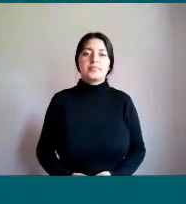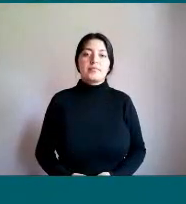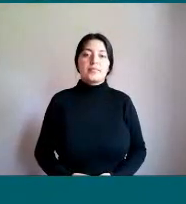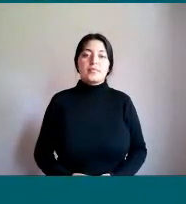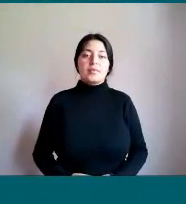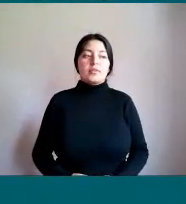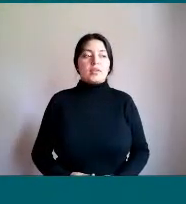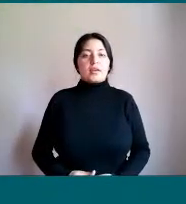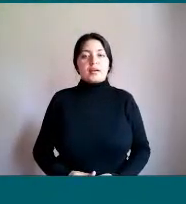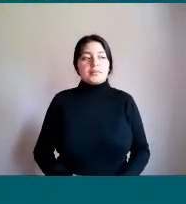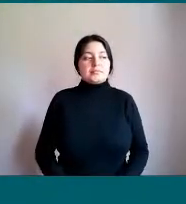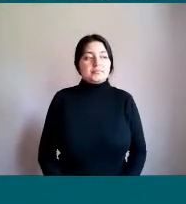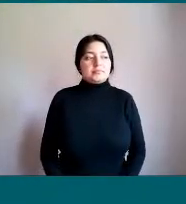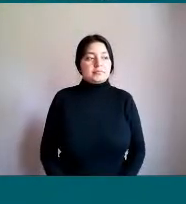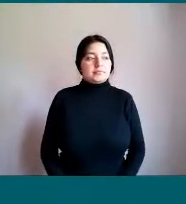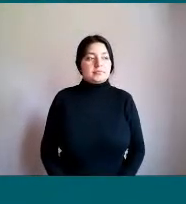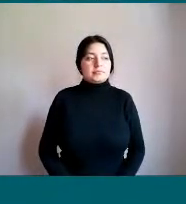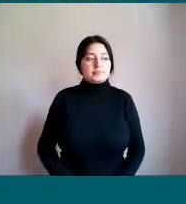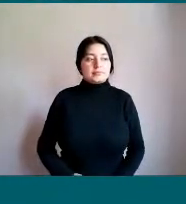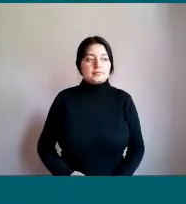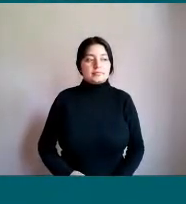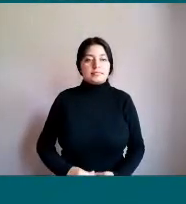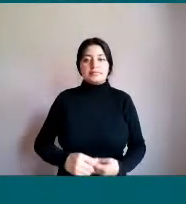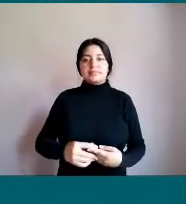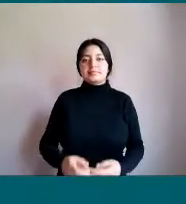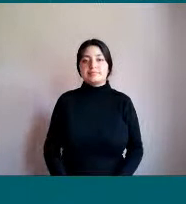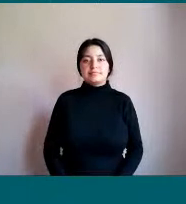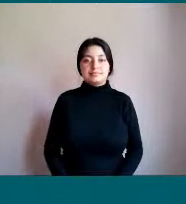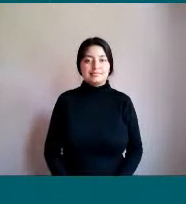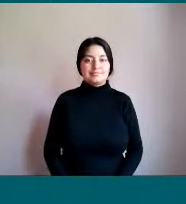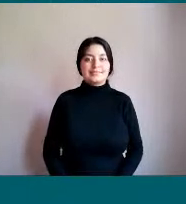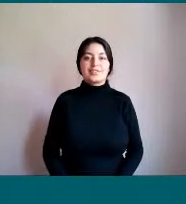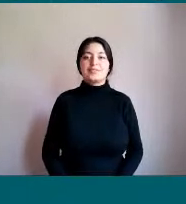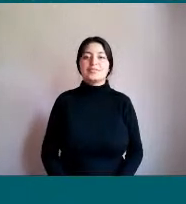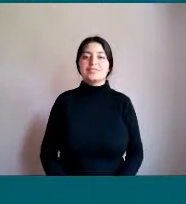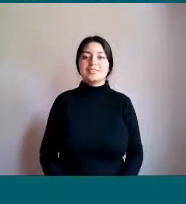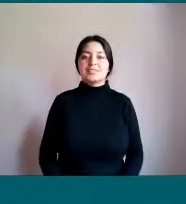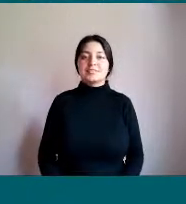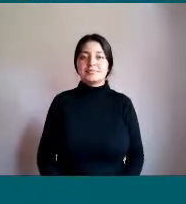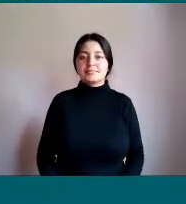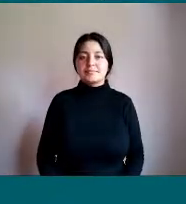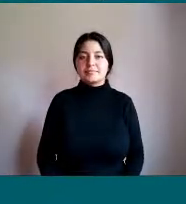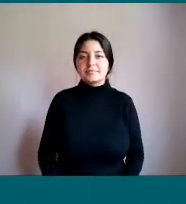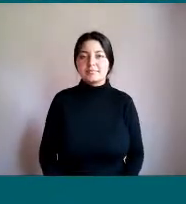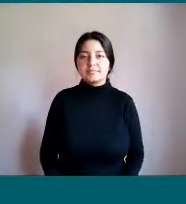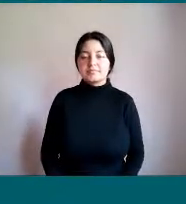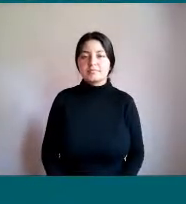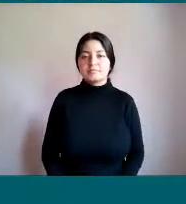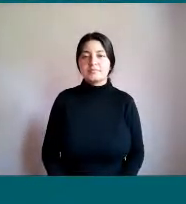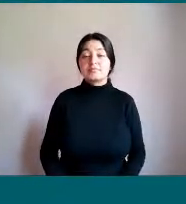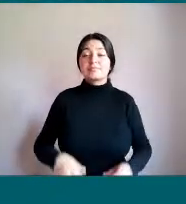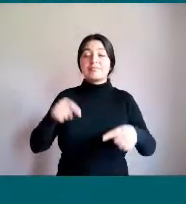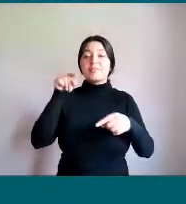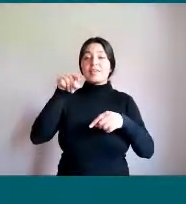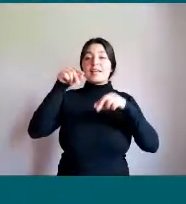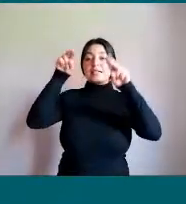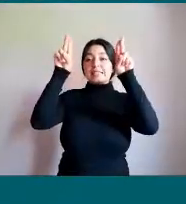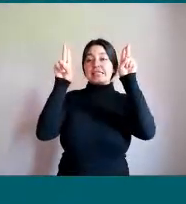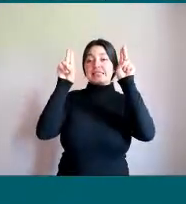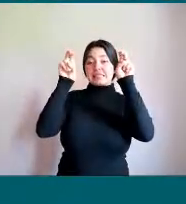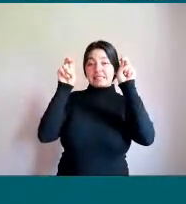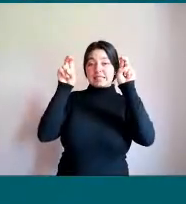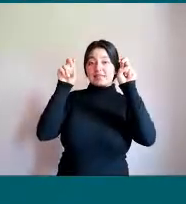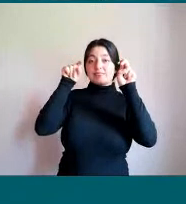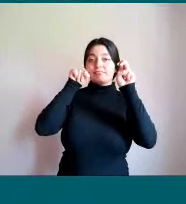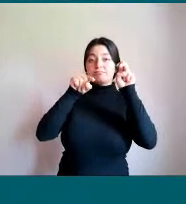importante, esta cita de Stephen Covey en estos 7 hábitos de la gente altamente eficaz, en